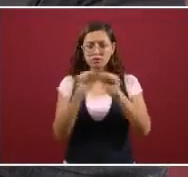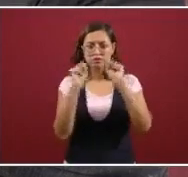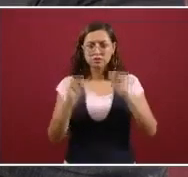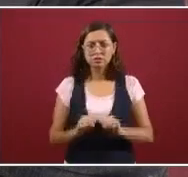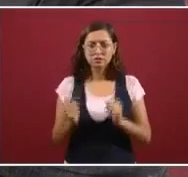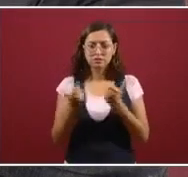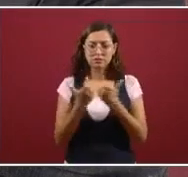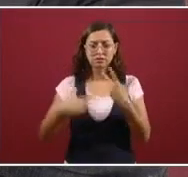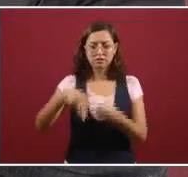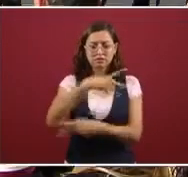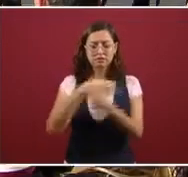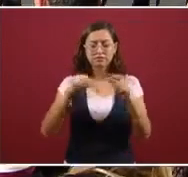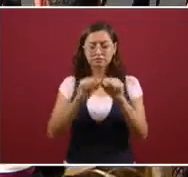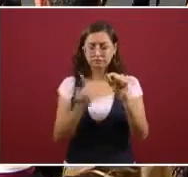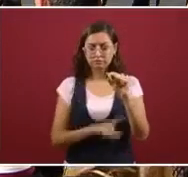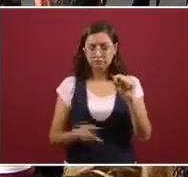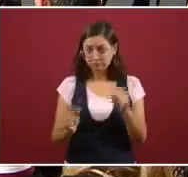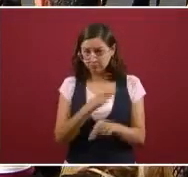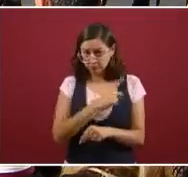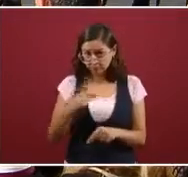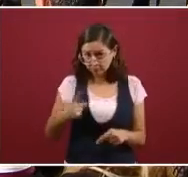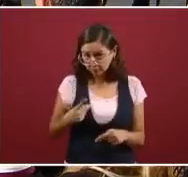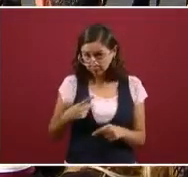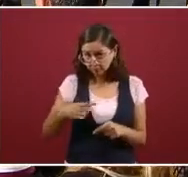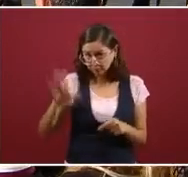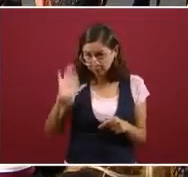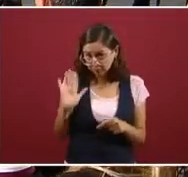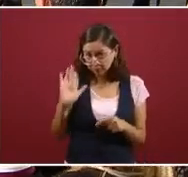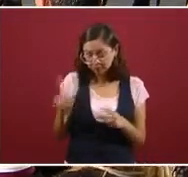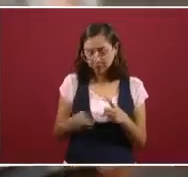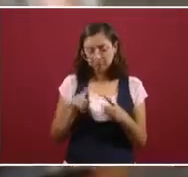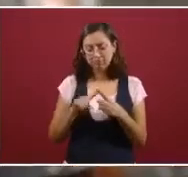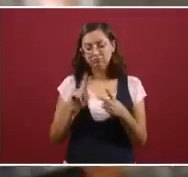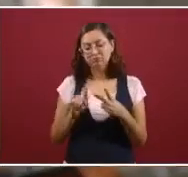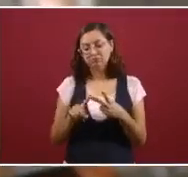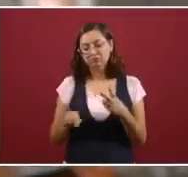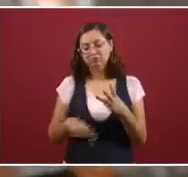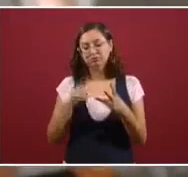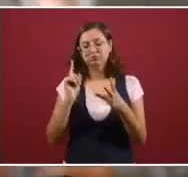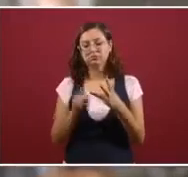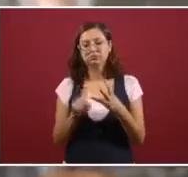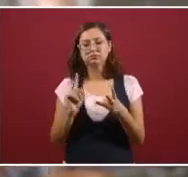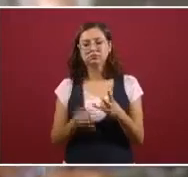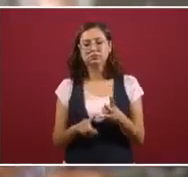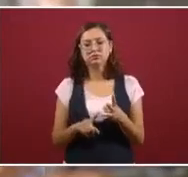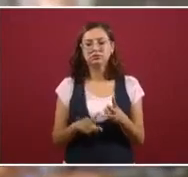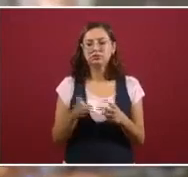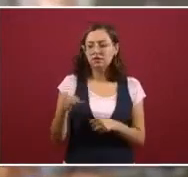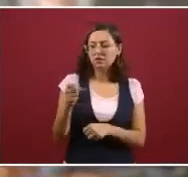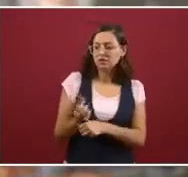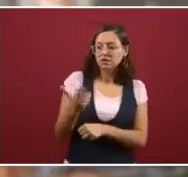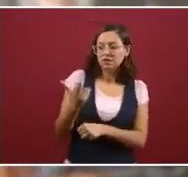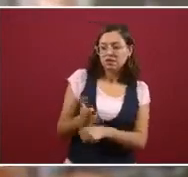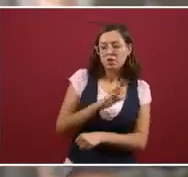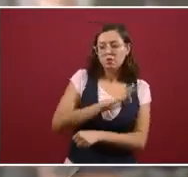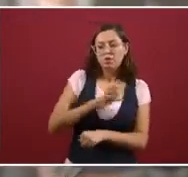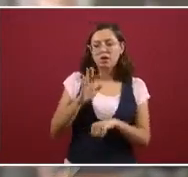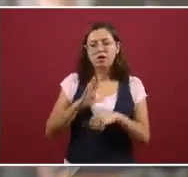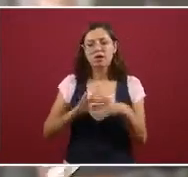financiero de México. Y segundo, ligando estos dos temas que estamos tratando, si el secretario nos podría comentar